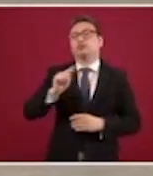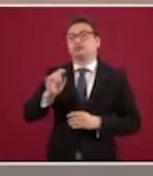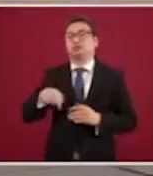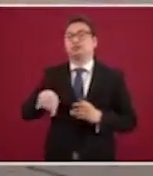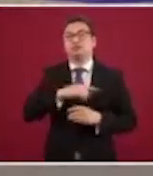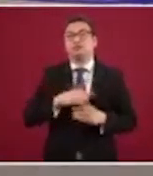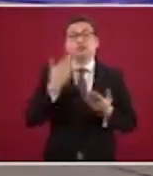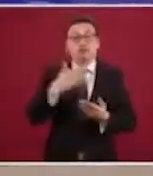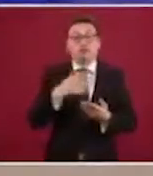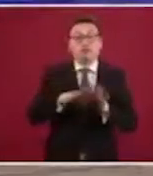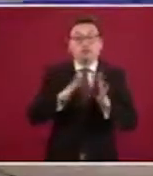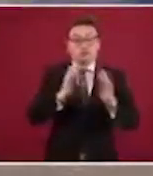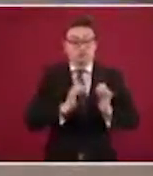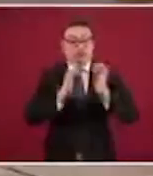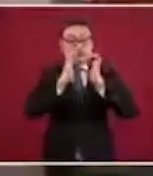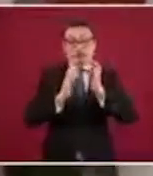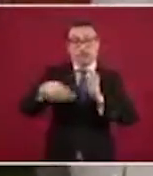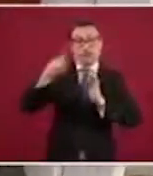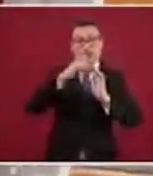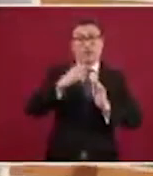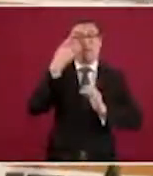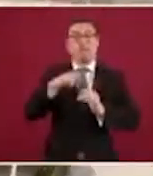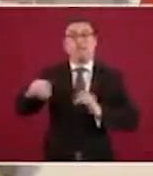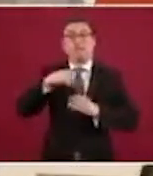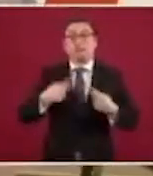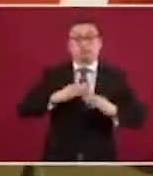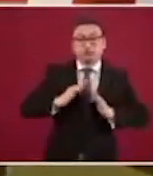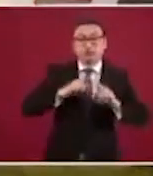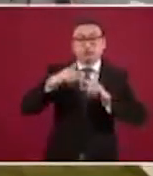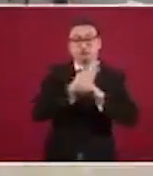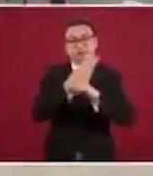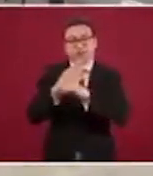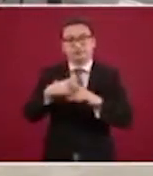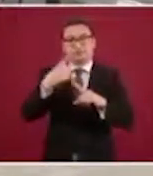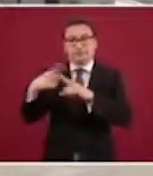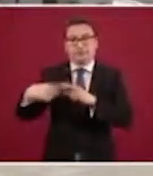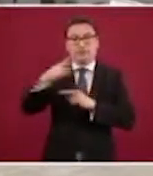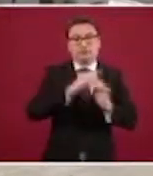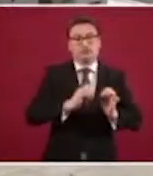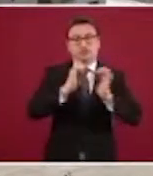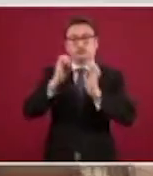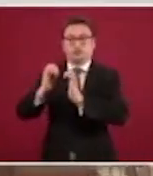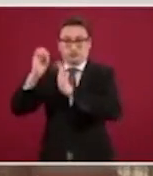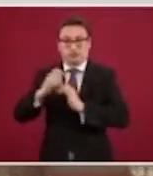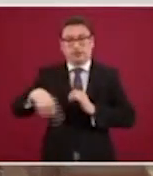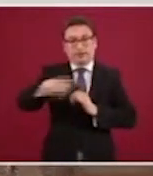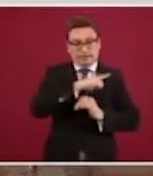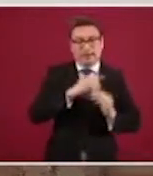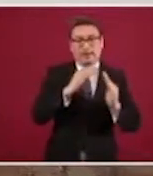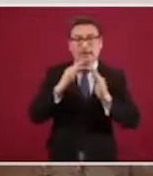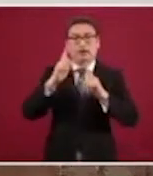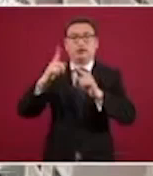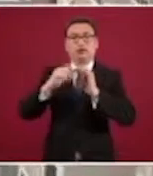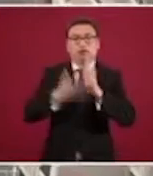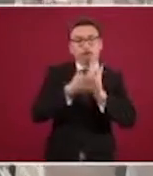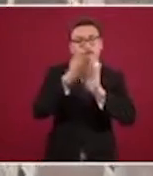Transportes. En la unidad habitacional militar, se llevan a cabo trabajos de relleno y compactación de plataforma en edificaciones, colado